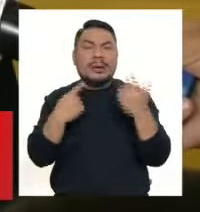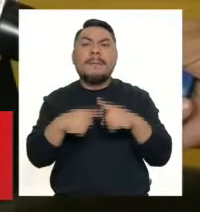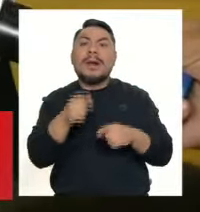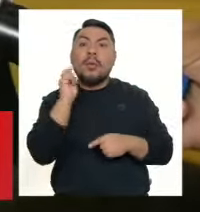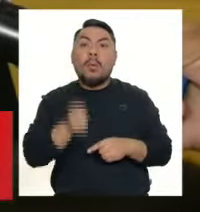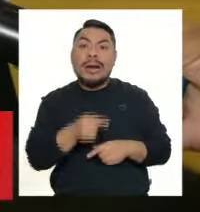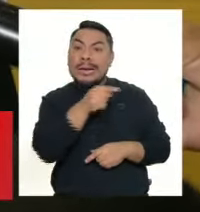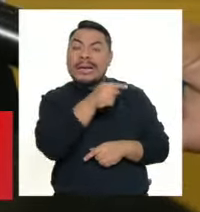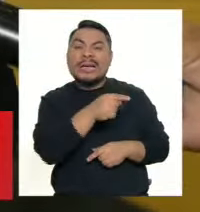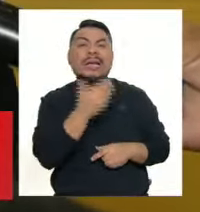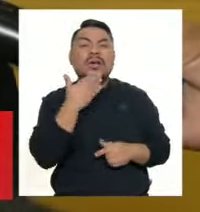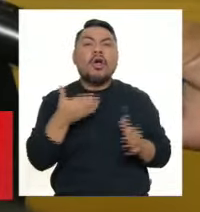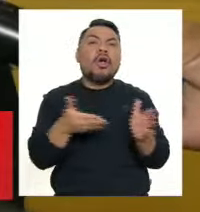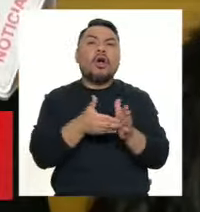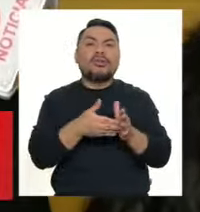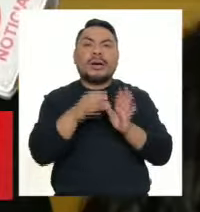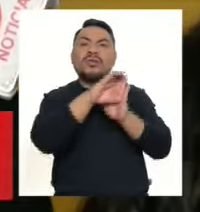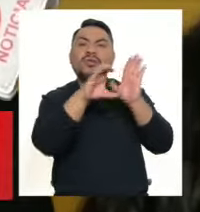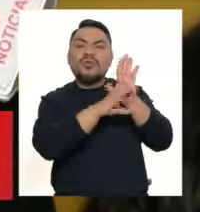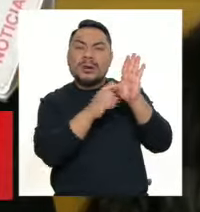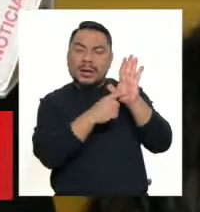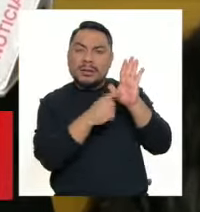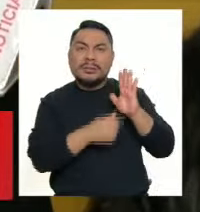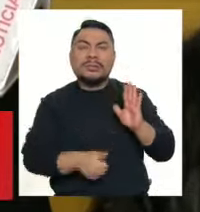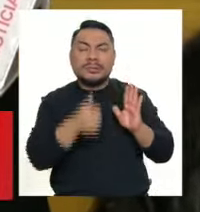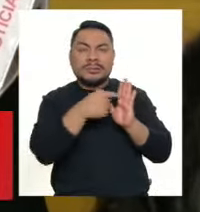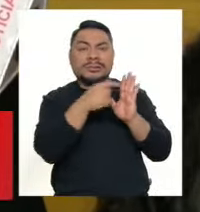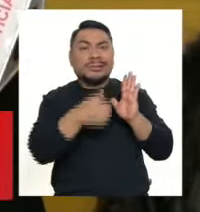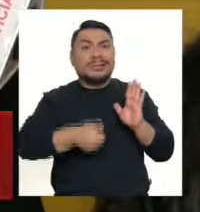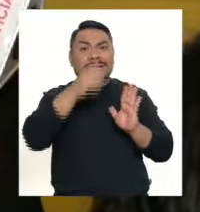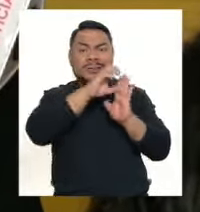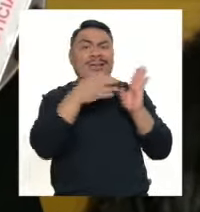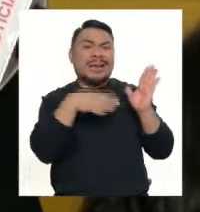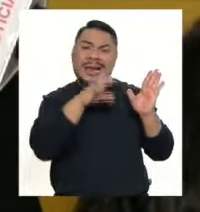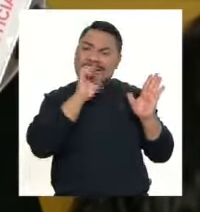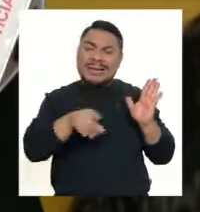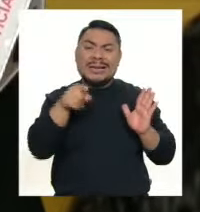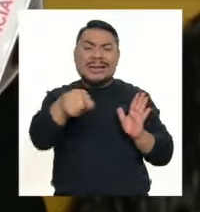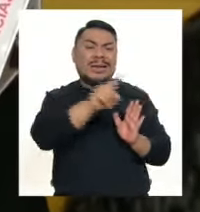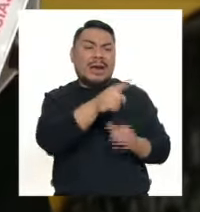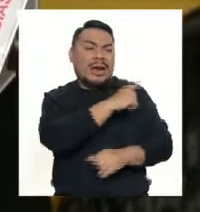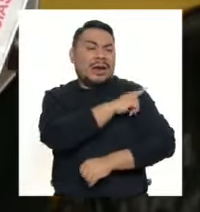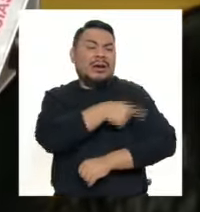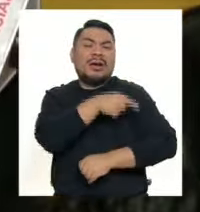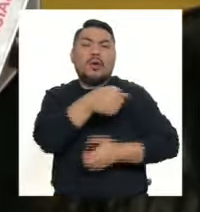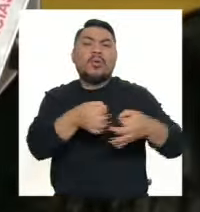han actuado contra la Constitución. La Constitución ya falló hace tiempo de que no se pueden meter en los temas del Congreso.